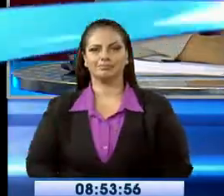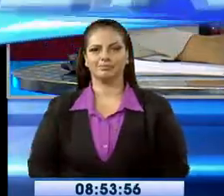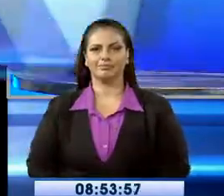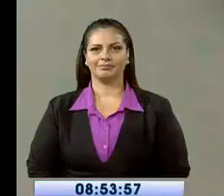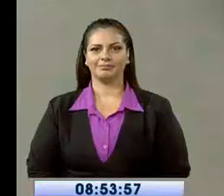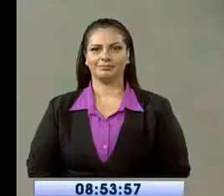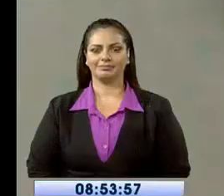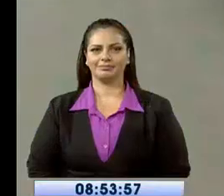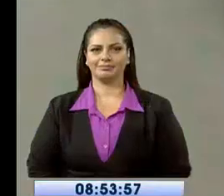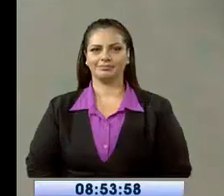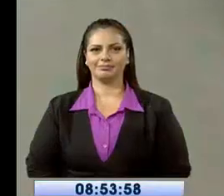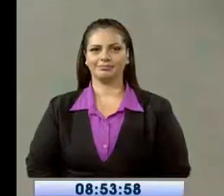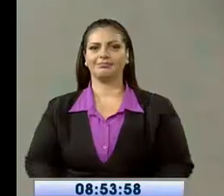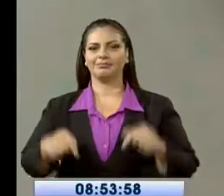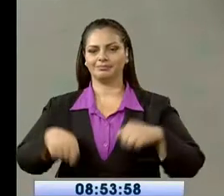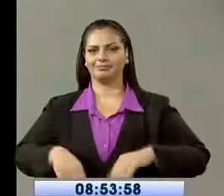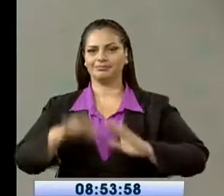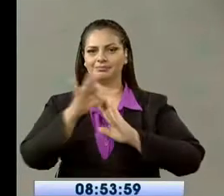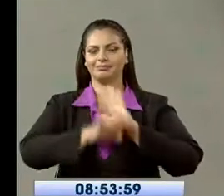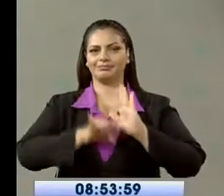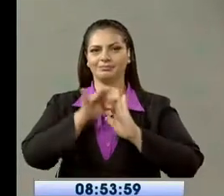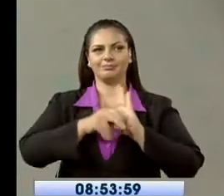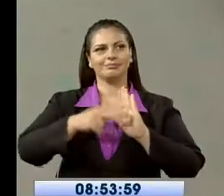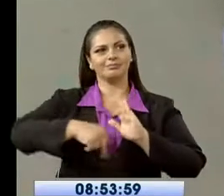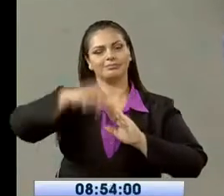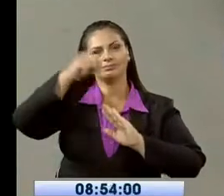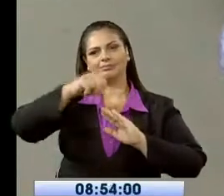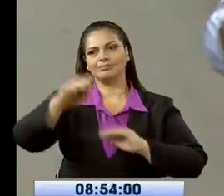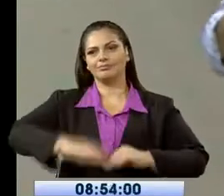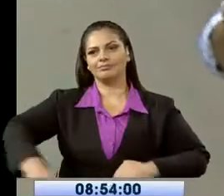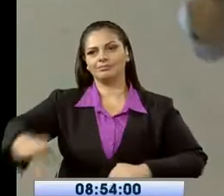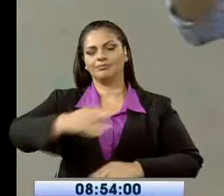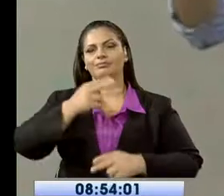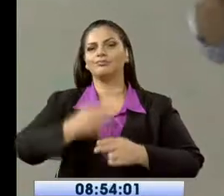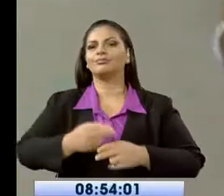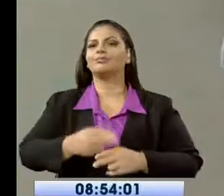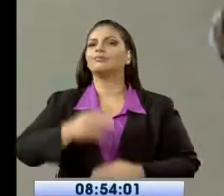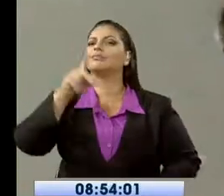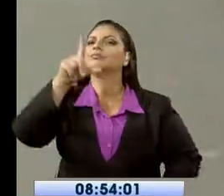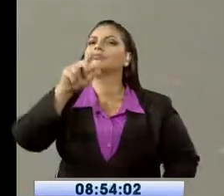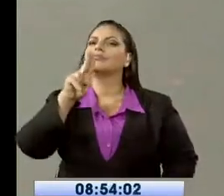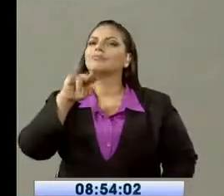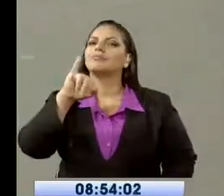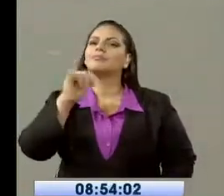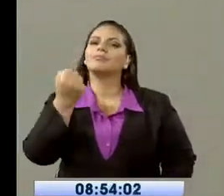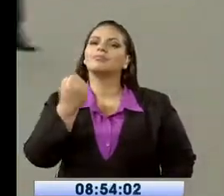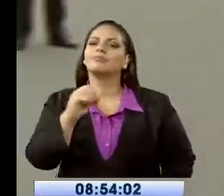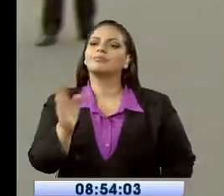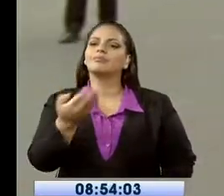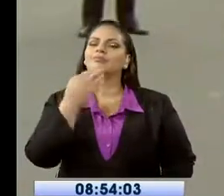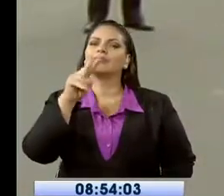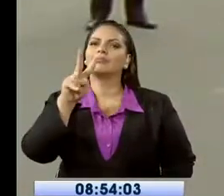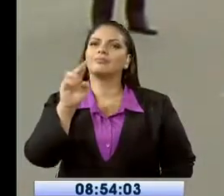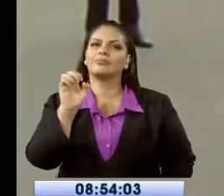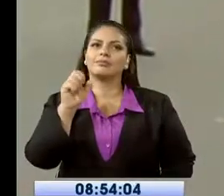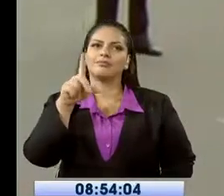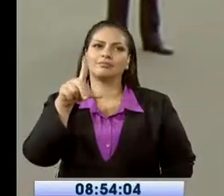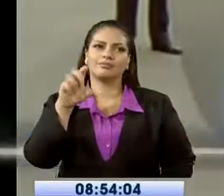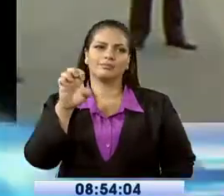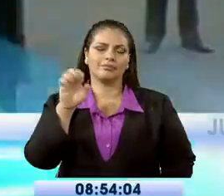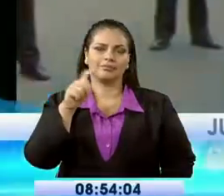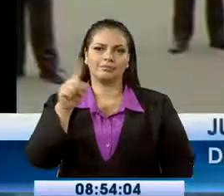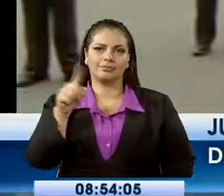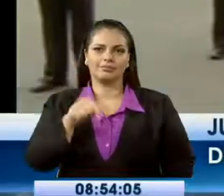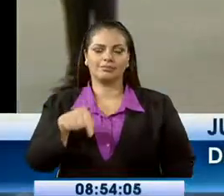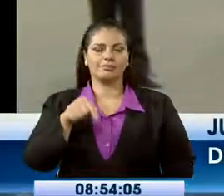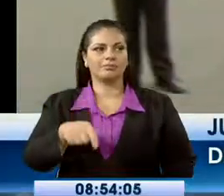señal. Estamos en la Florida Norte, específicamente Cooperativa Luis Vélez Benítez, en donde la delincuencia, según los habitantes, y es